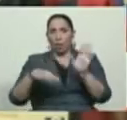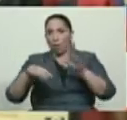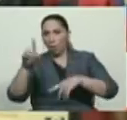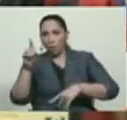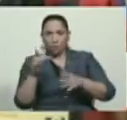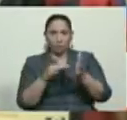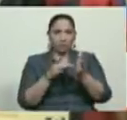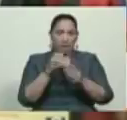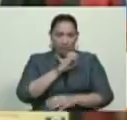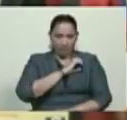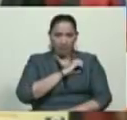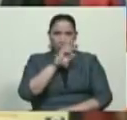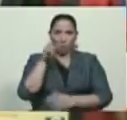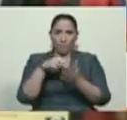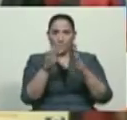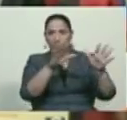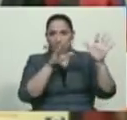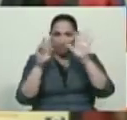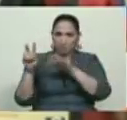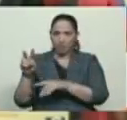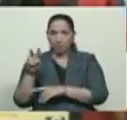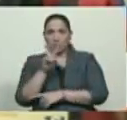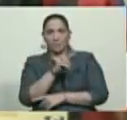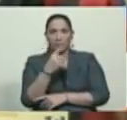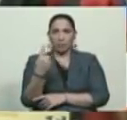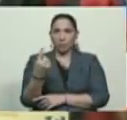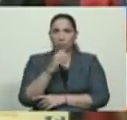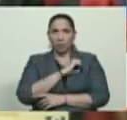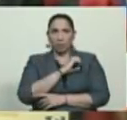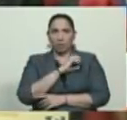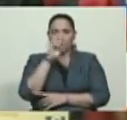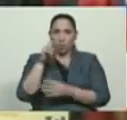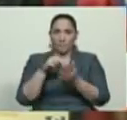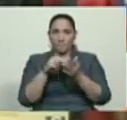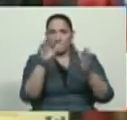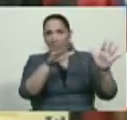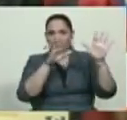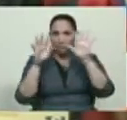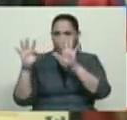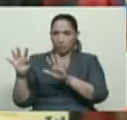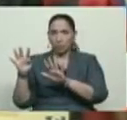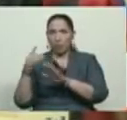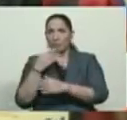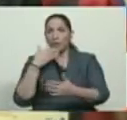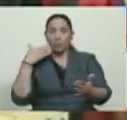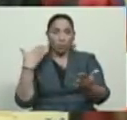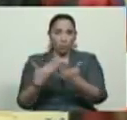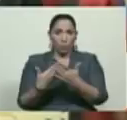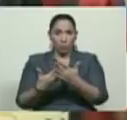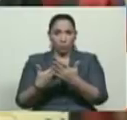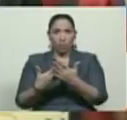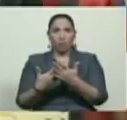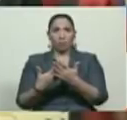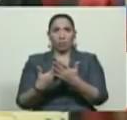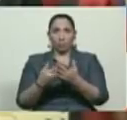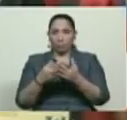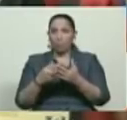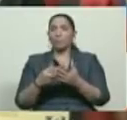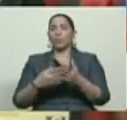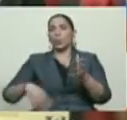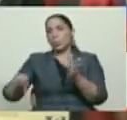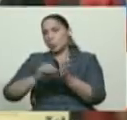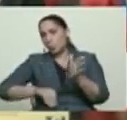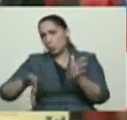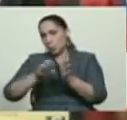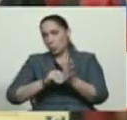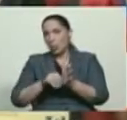de 2017 y número 3 del 21 de enero de 2019, y constata el reiterado desacato en que